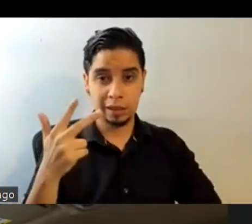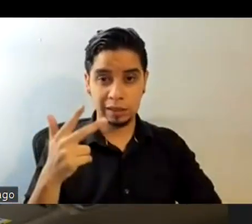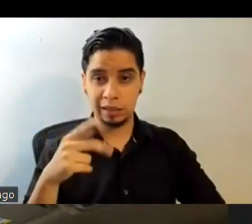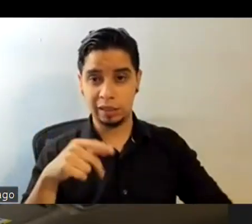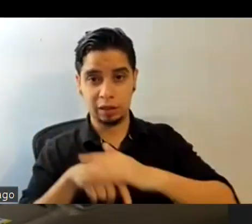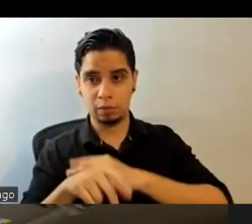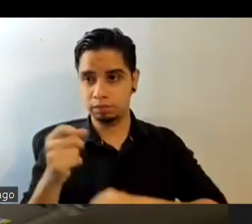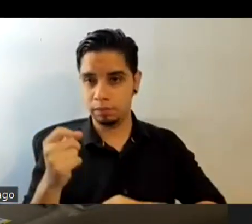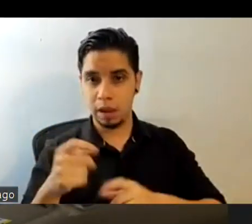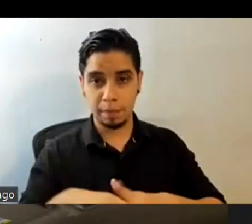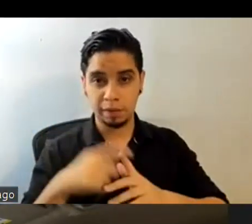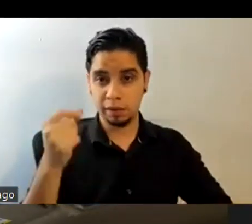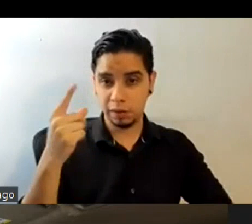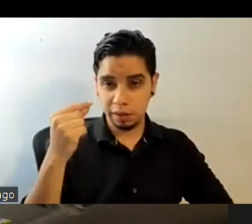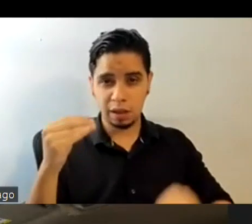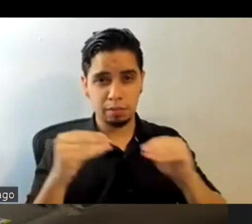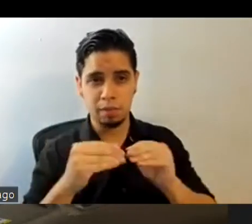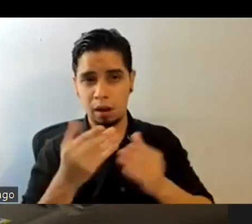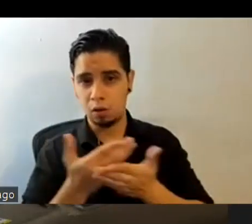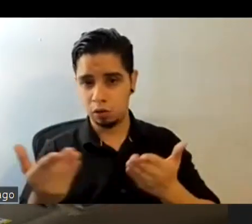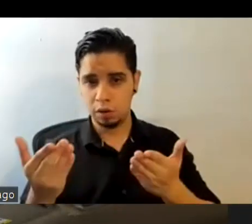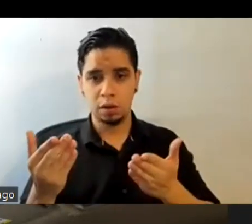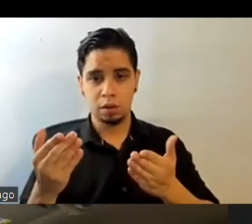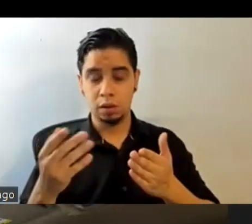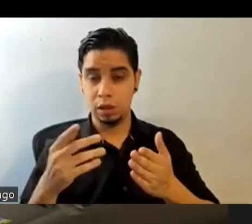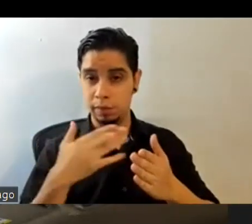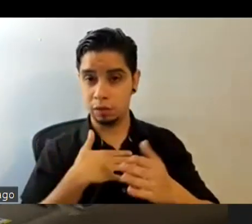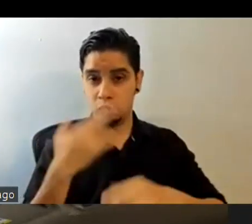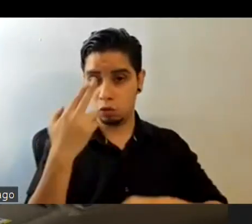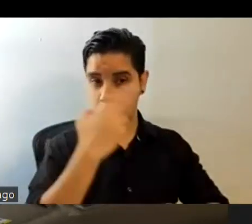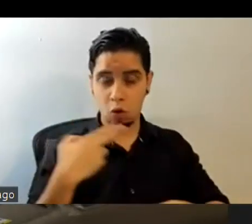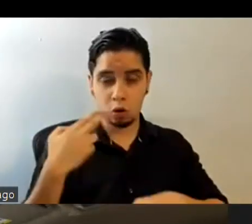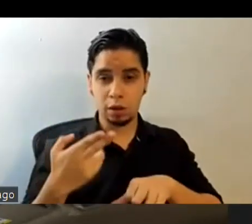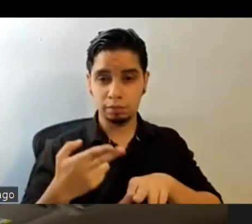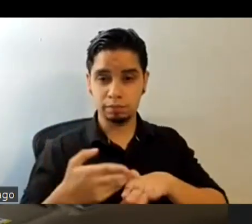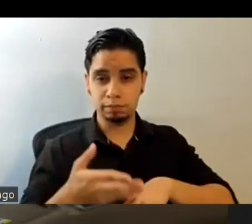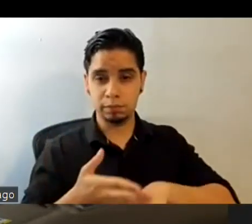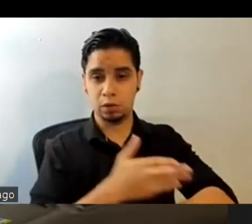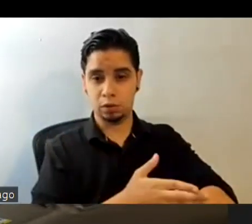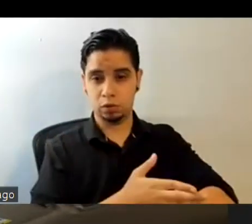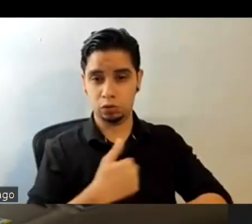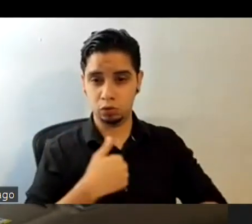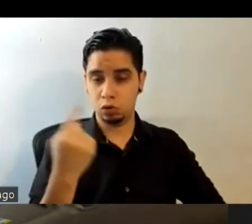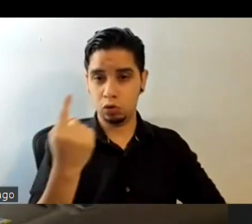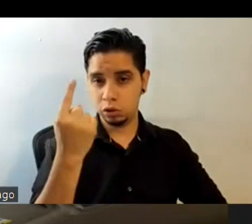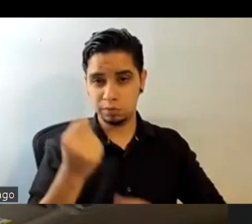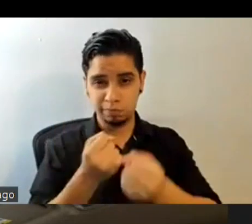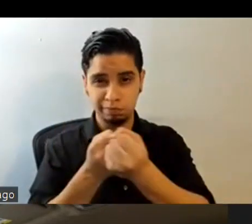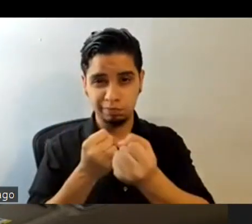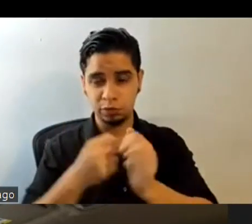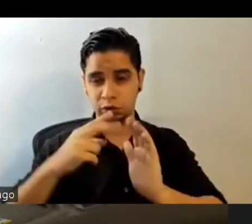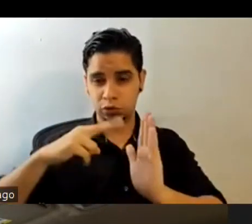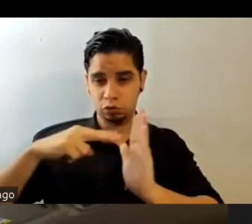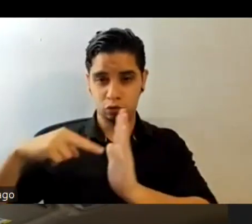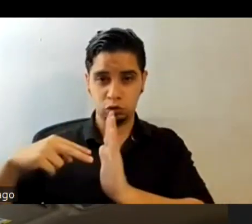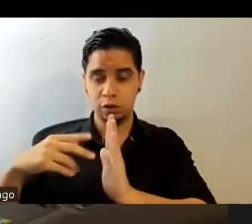mejor la materia y empecé a subir las notas. Así que yo siempre atribuyo a la lectura